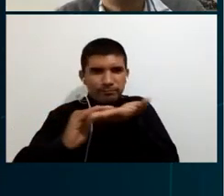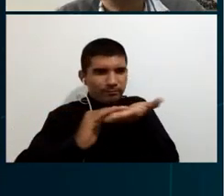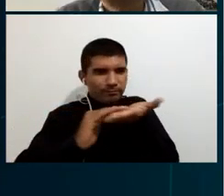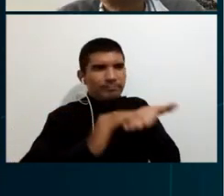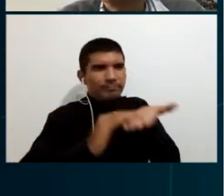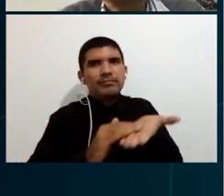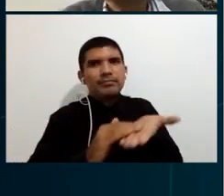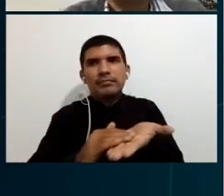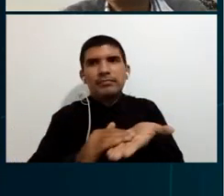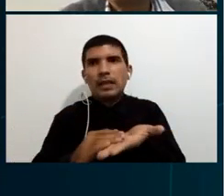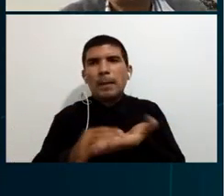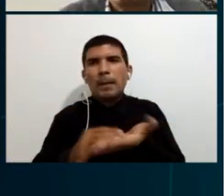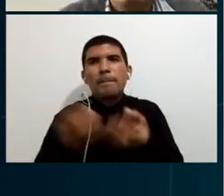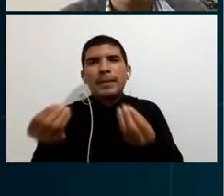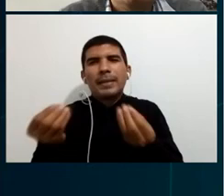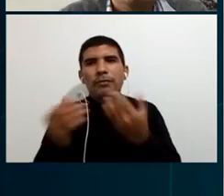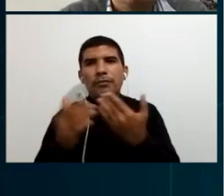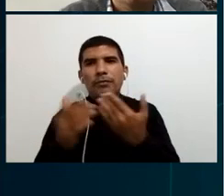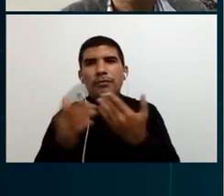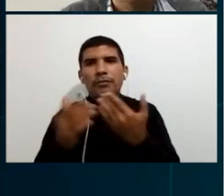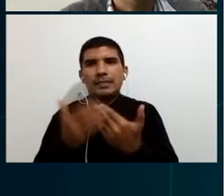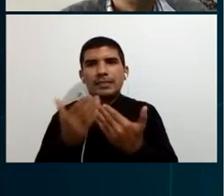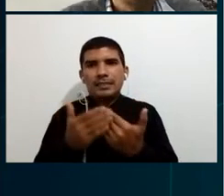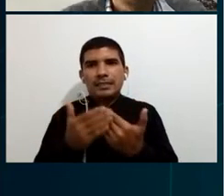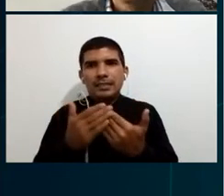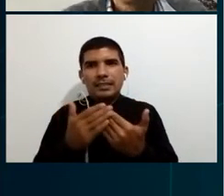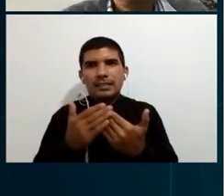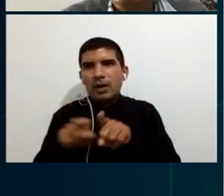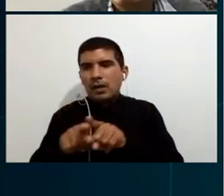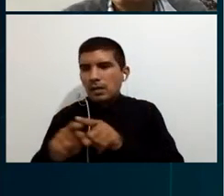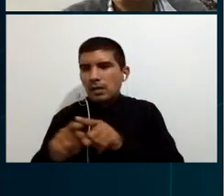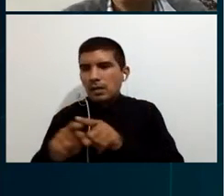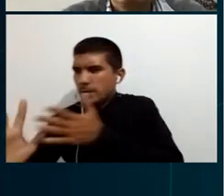poder a la información por medio de soluciones de IoT.